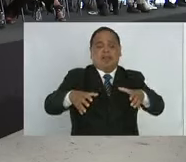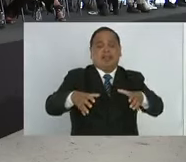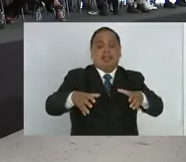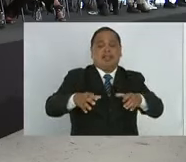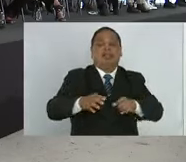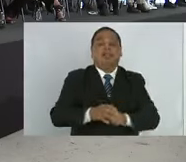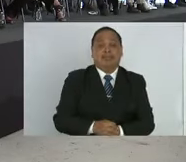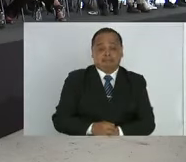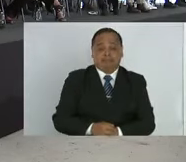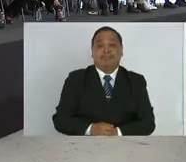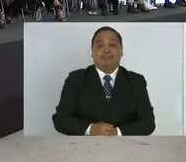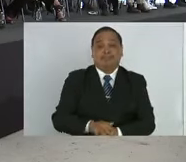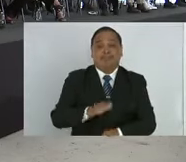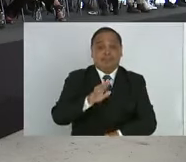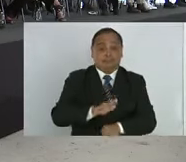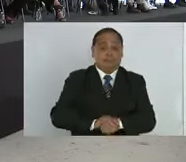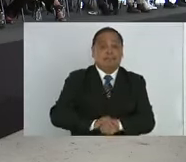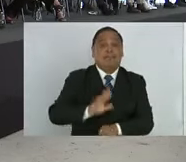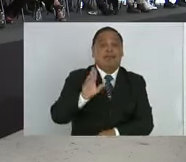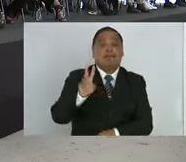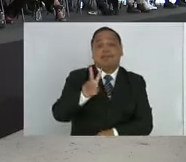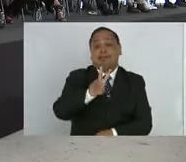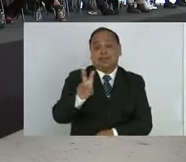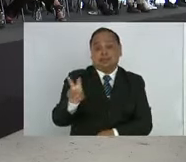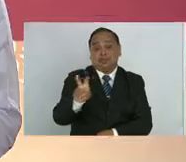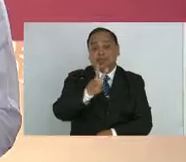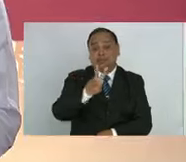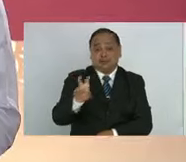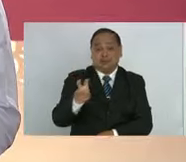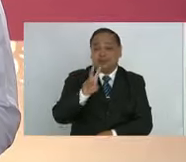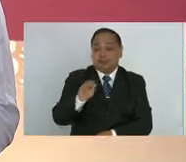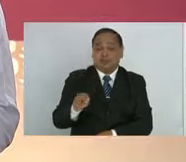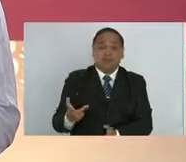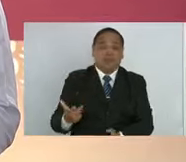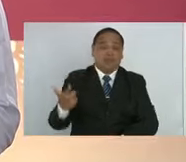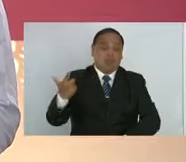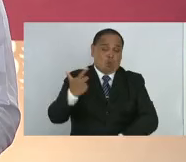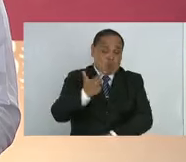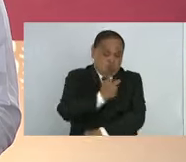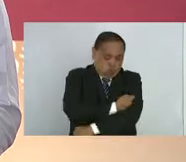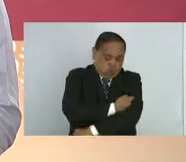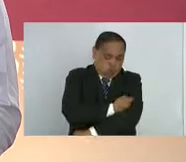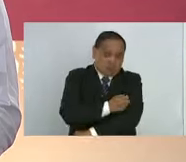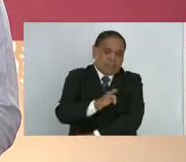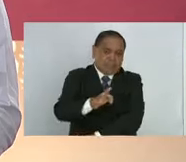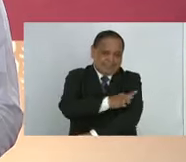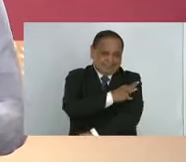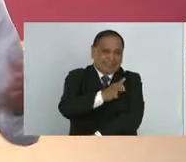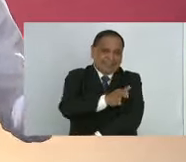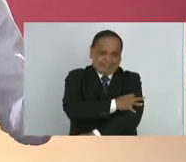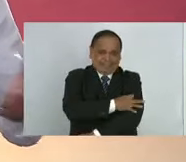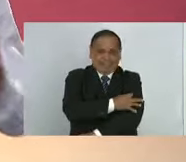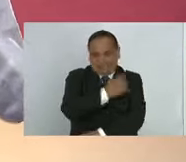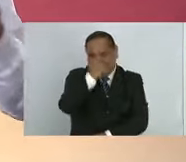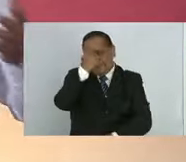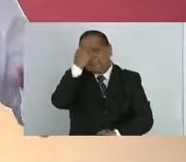más de 200 millones de dosis de vacunas para